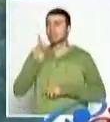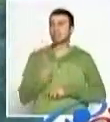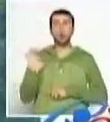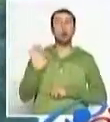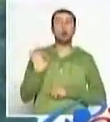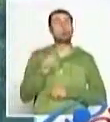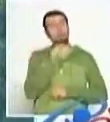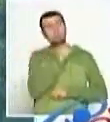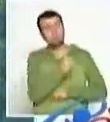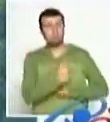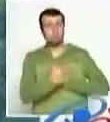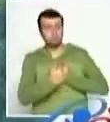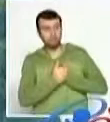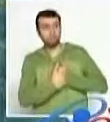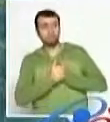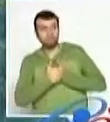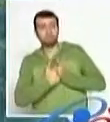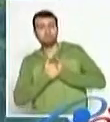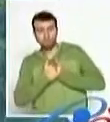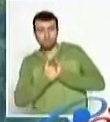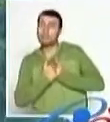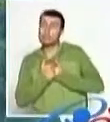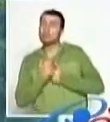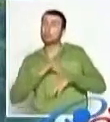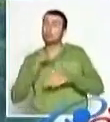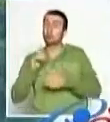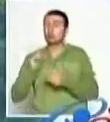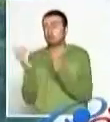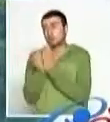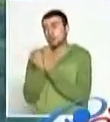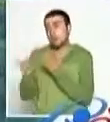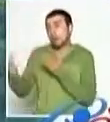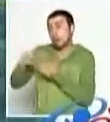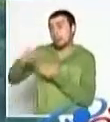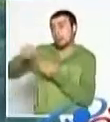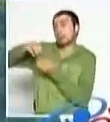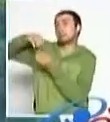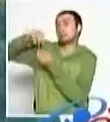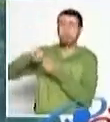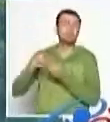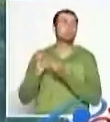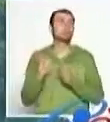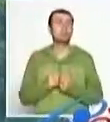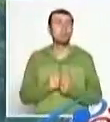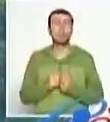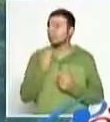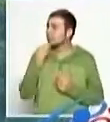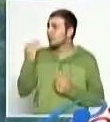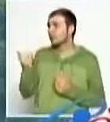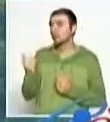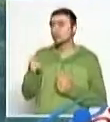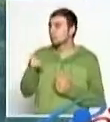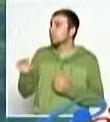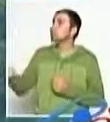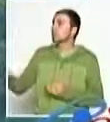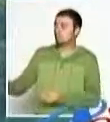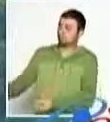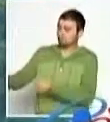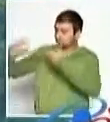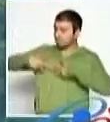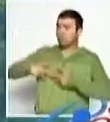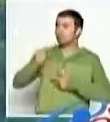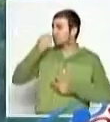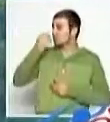pacientes nos presionan a eso. Sí, sí es cierto, los pacientes nos dicen, mire, este tratamiento no me sirvió, la